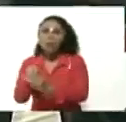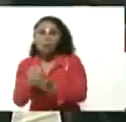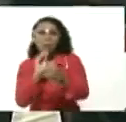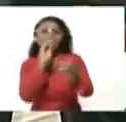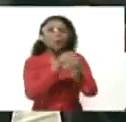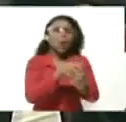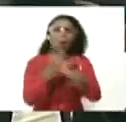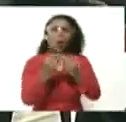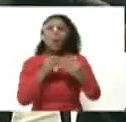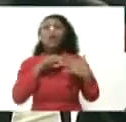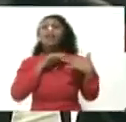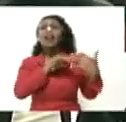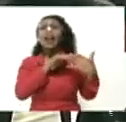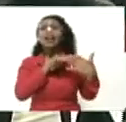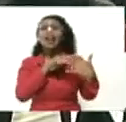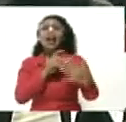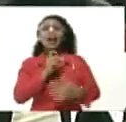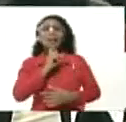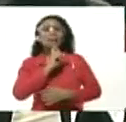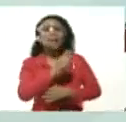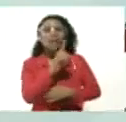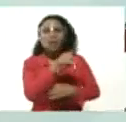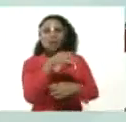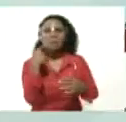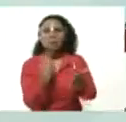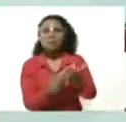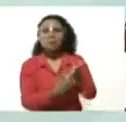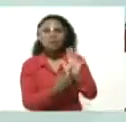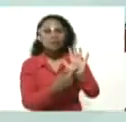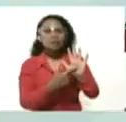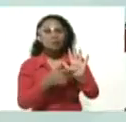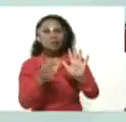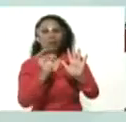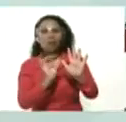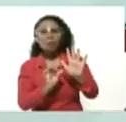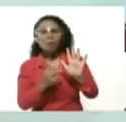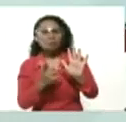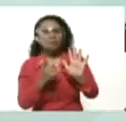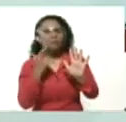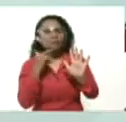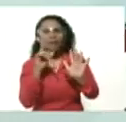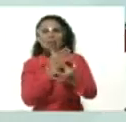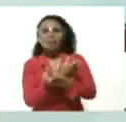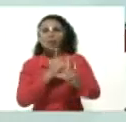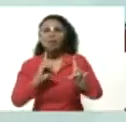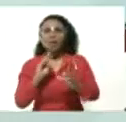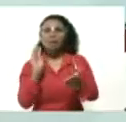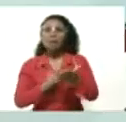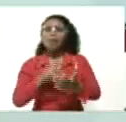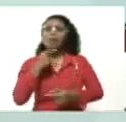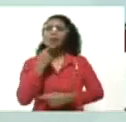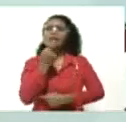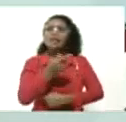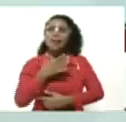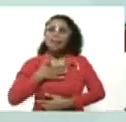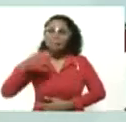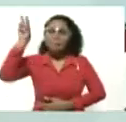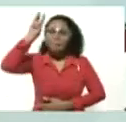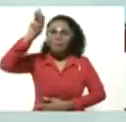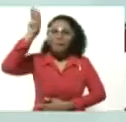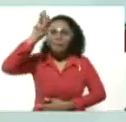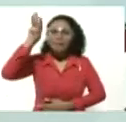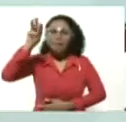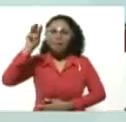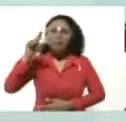como guerras contra enemigos que ellos presentaban del sentido común y de la democracia. Como dice mi maestro Boaventura de